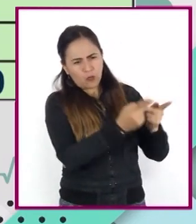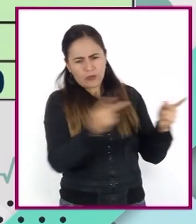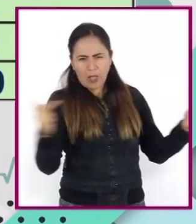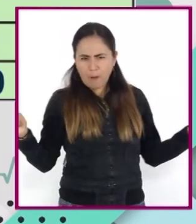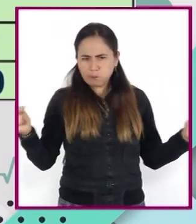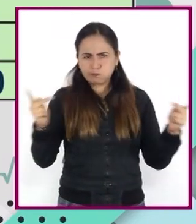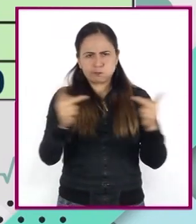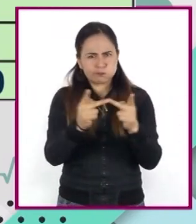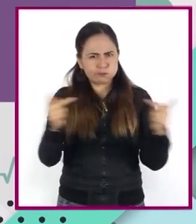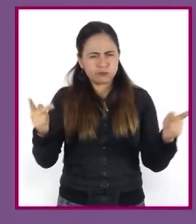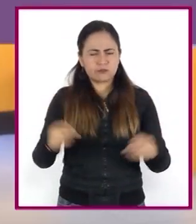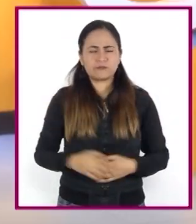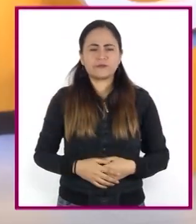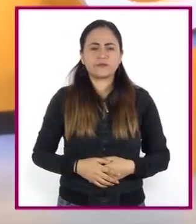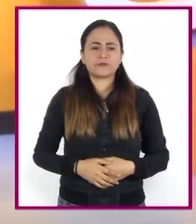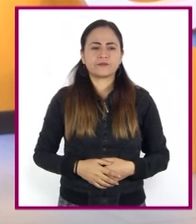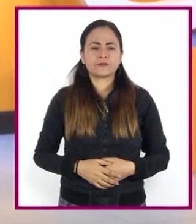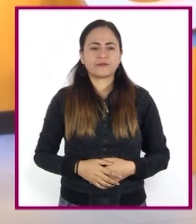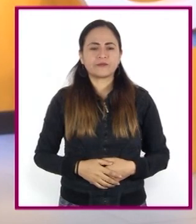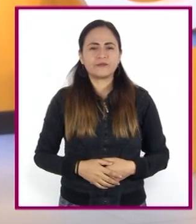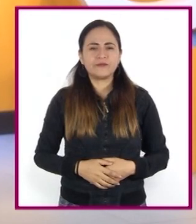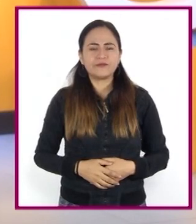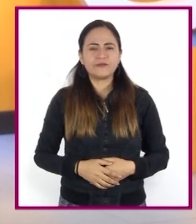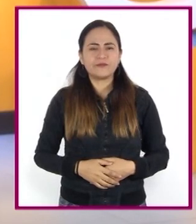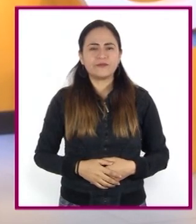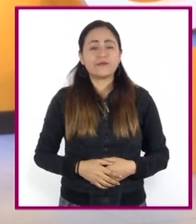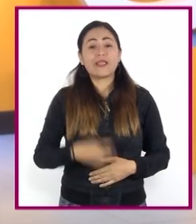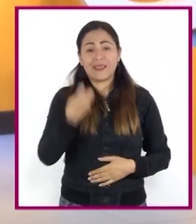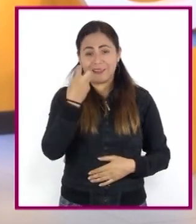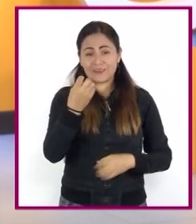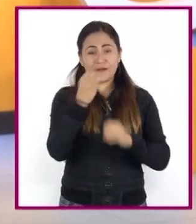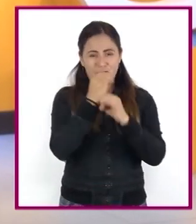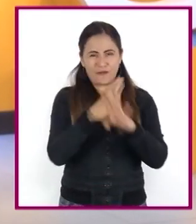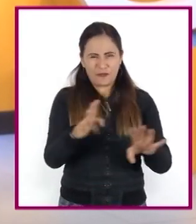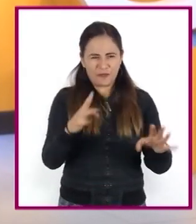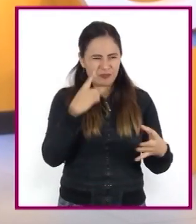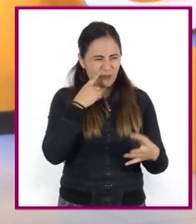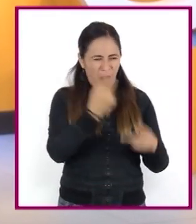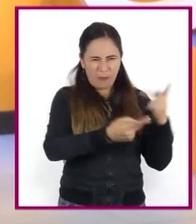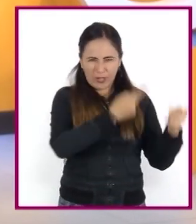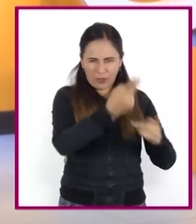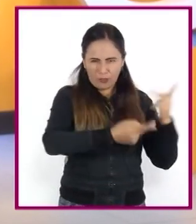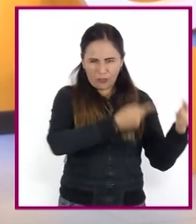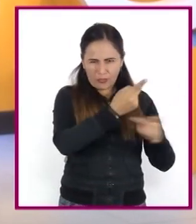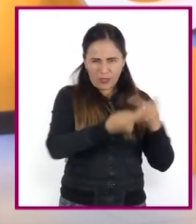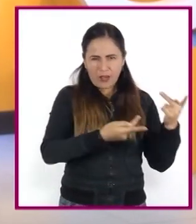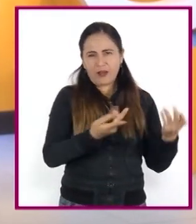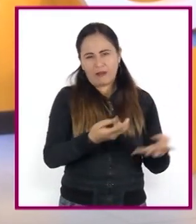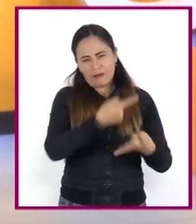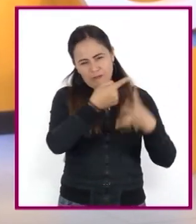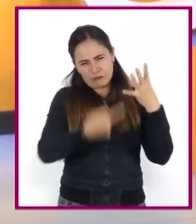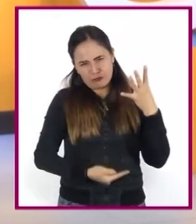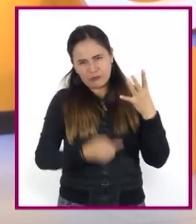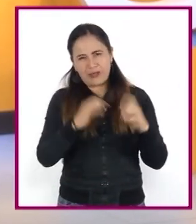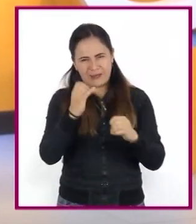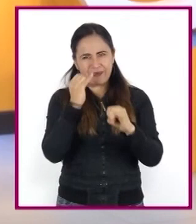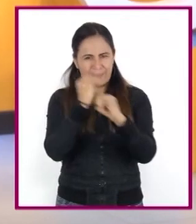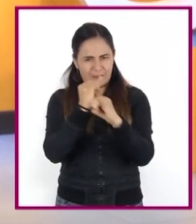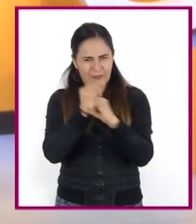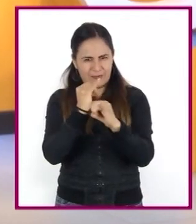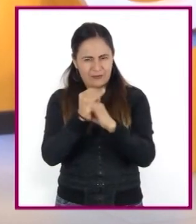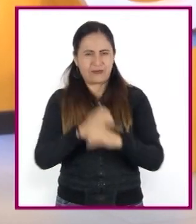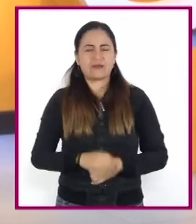la encuesta en línea. Con ayuda de la información recolectada a través de la encuesta en línea y